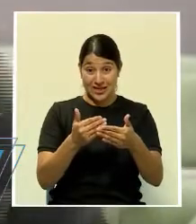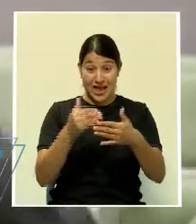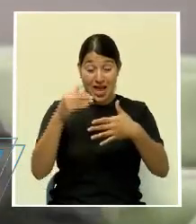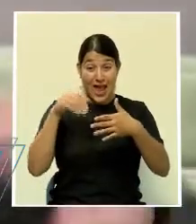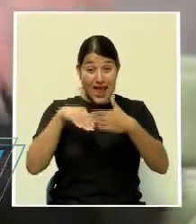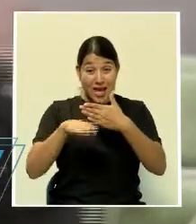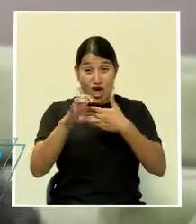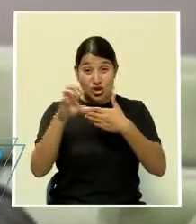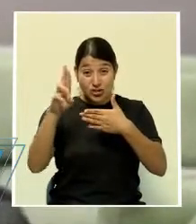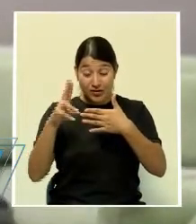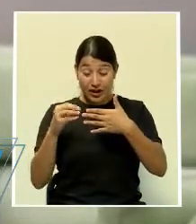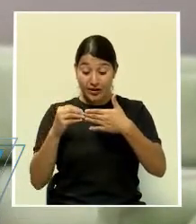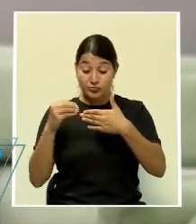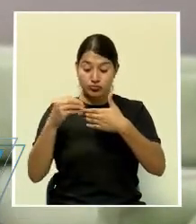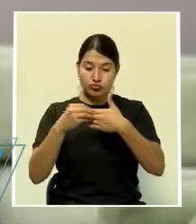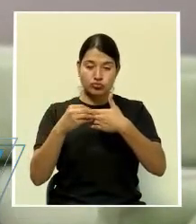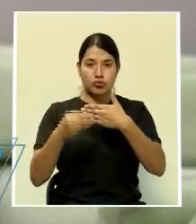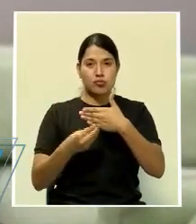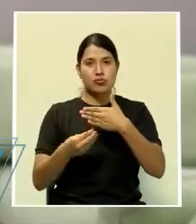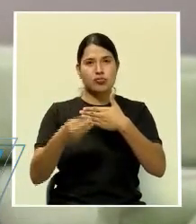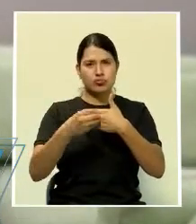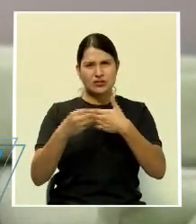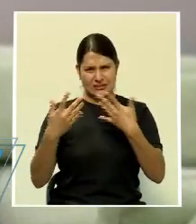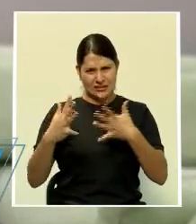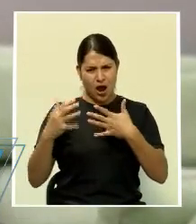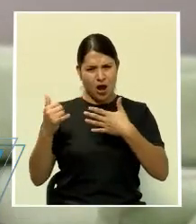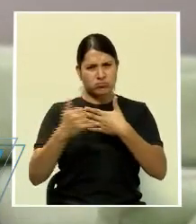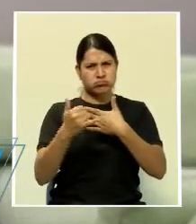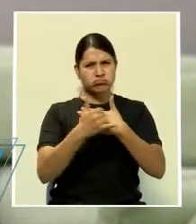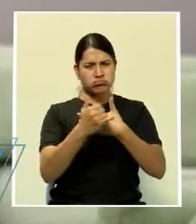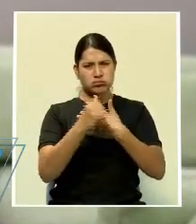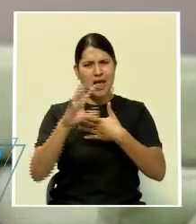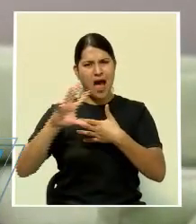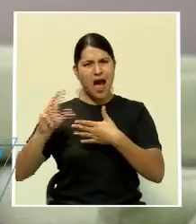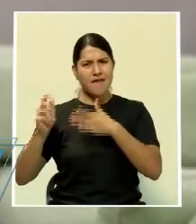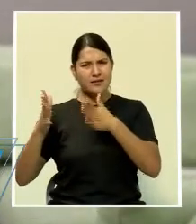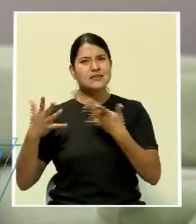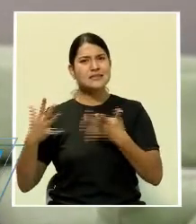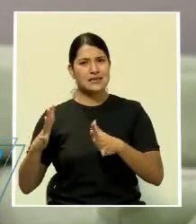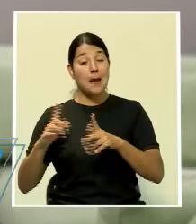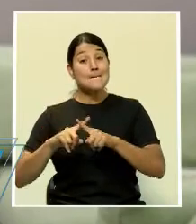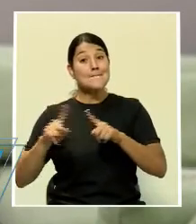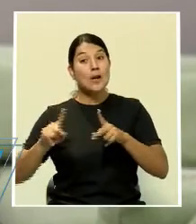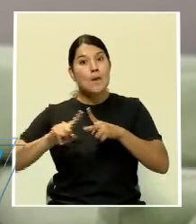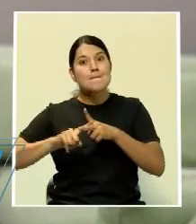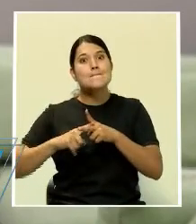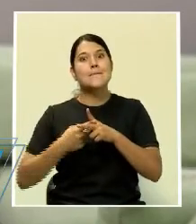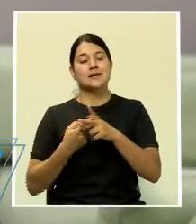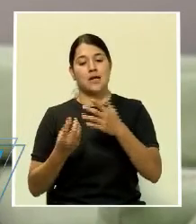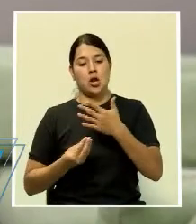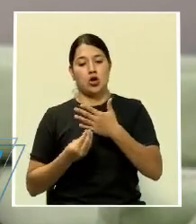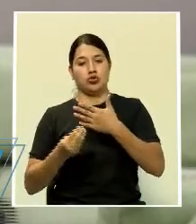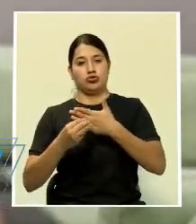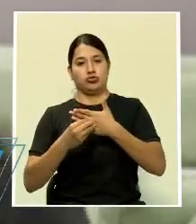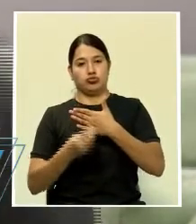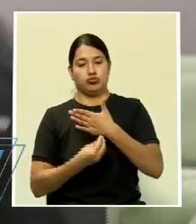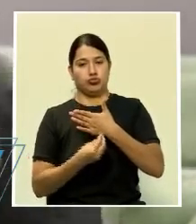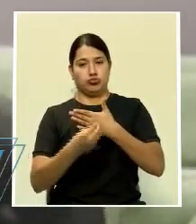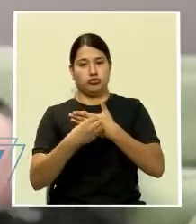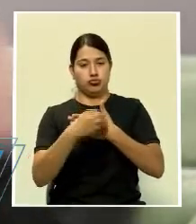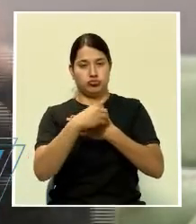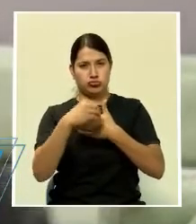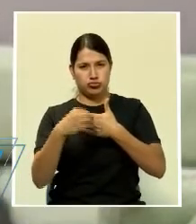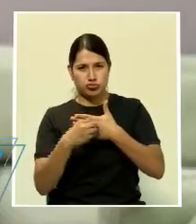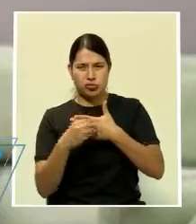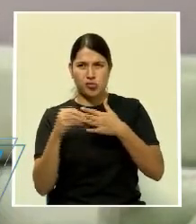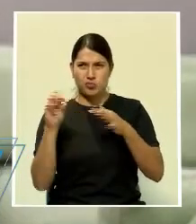va aportando a la identidad, a la cultura, a la sociedad, a la política costarricense, todo